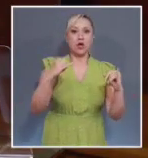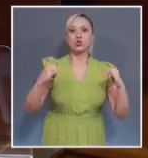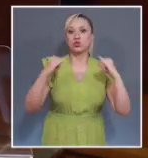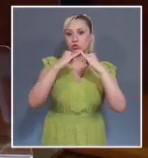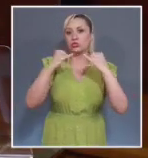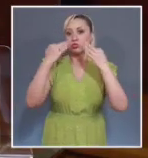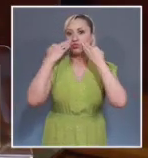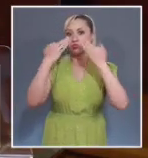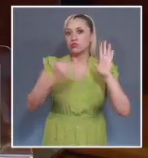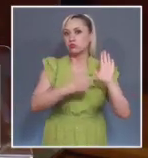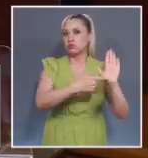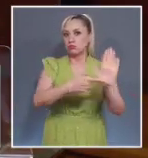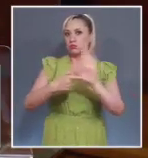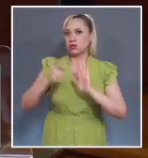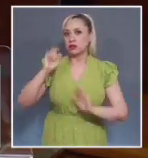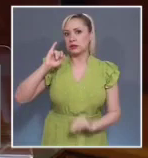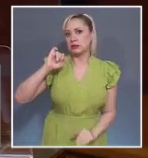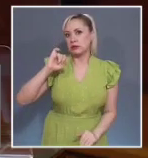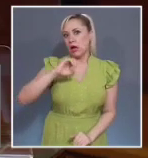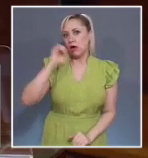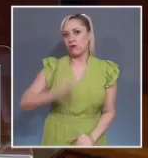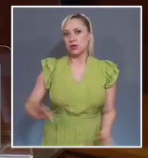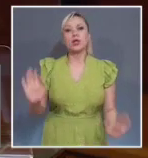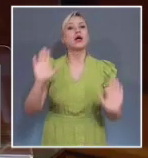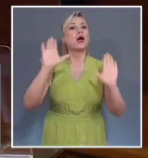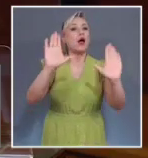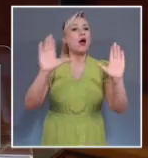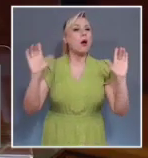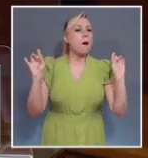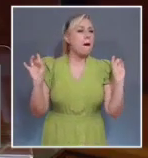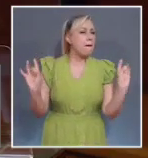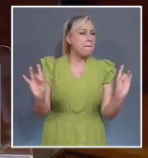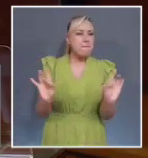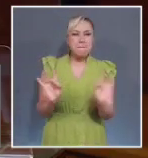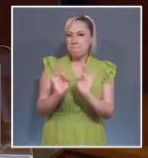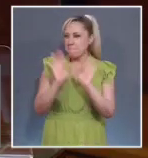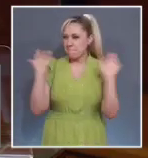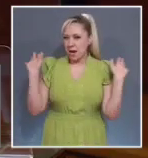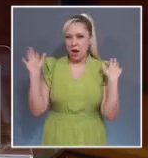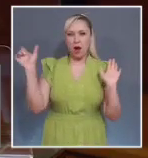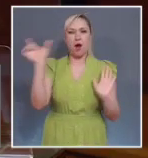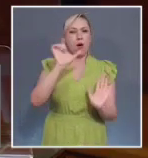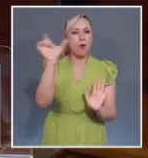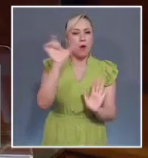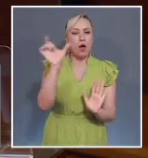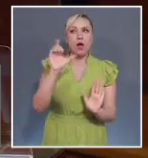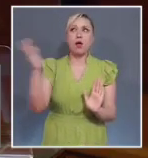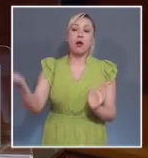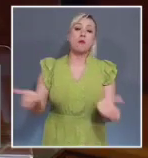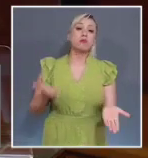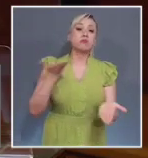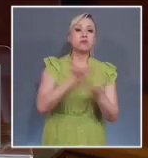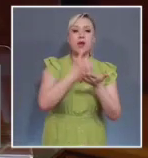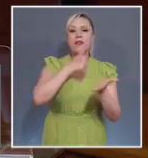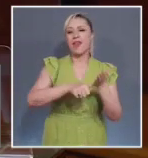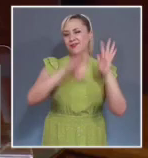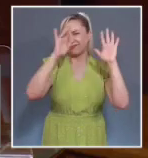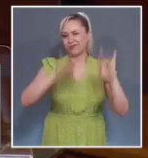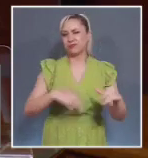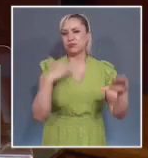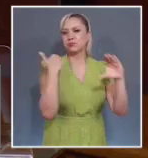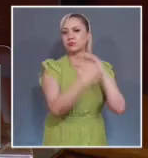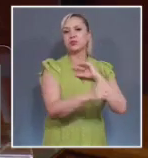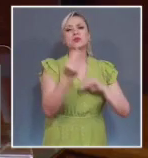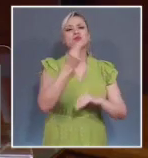que cuando haya alguna petición de transparencia por conducto del